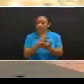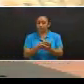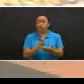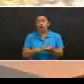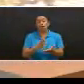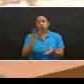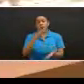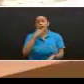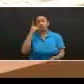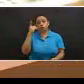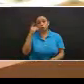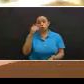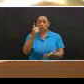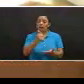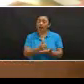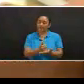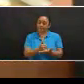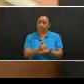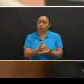Gloria a Dios por los amenes, ¿no?